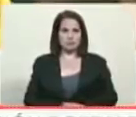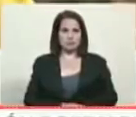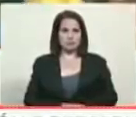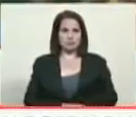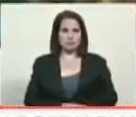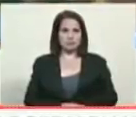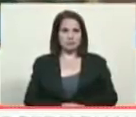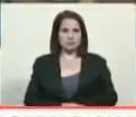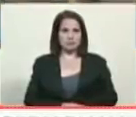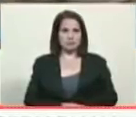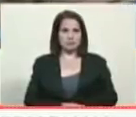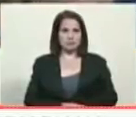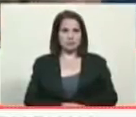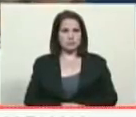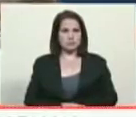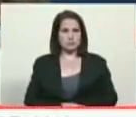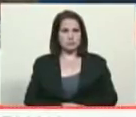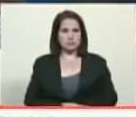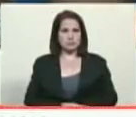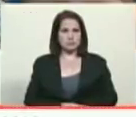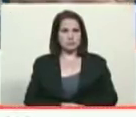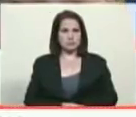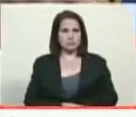les da comezón.